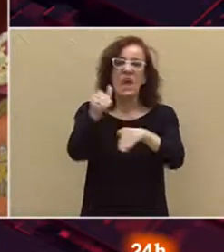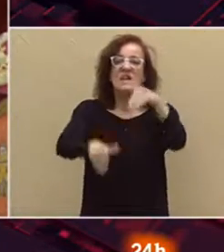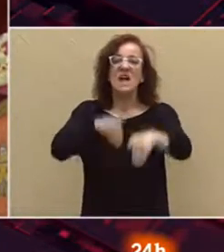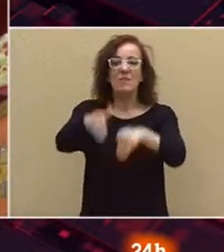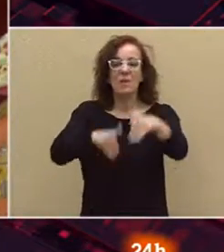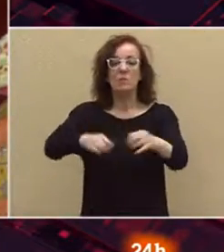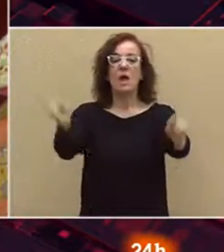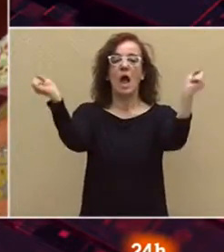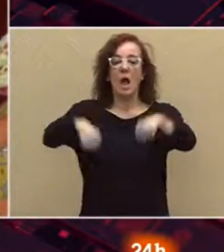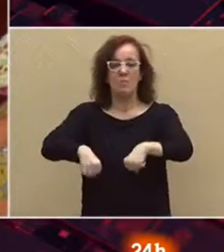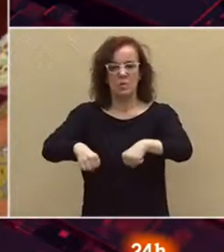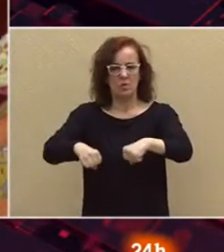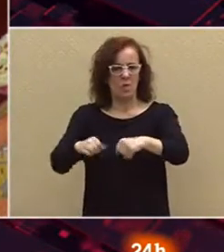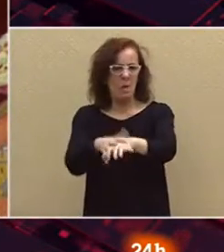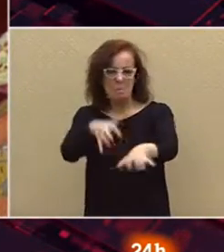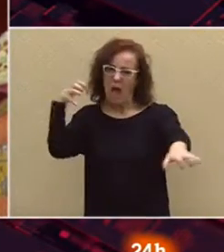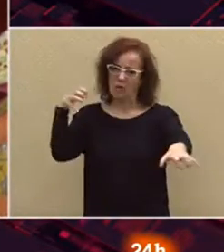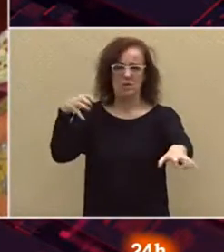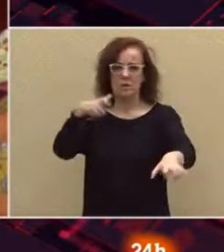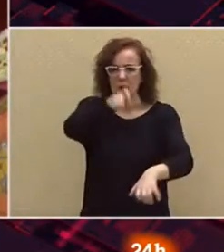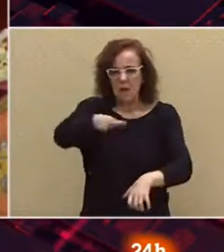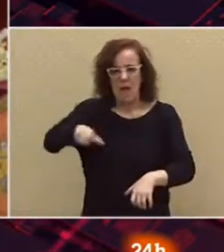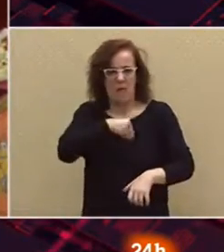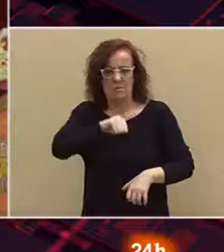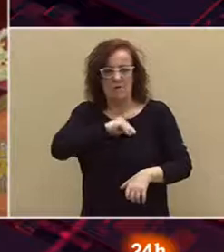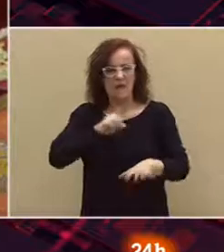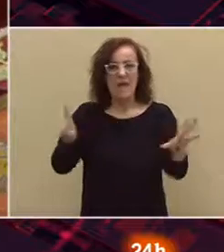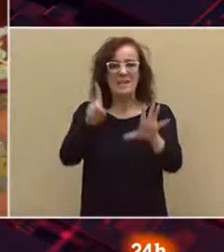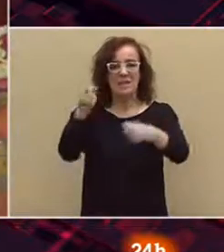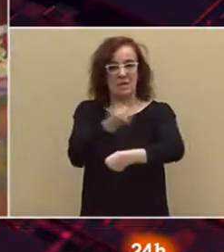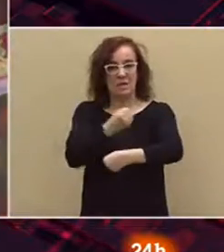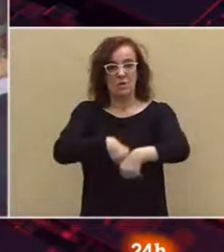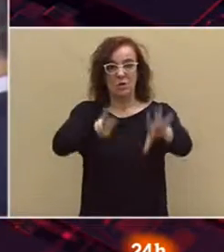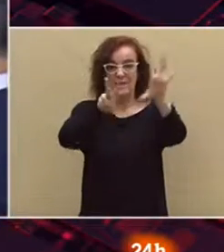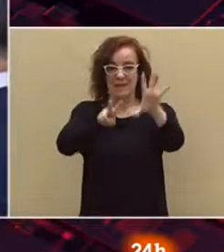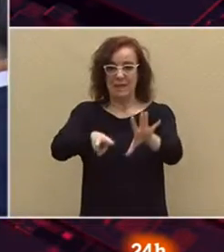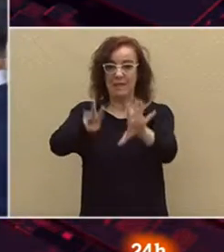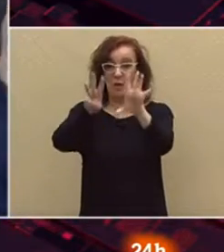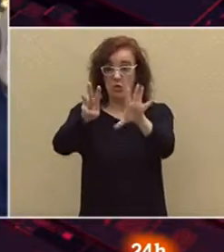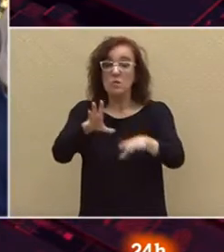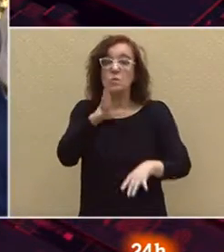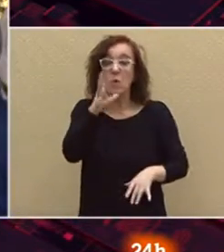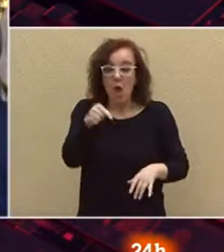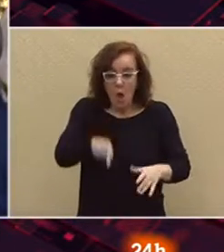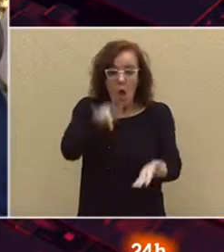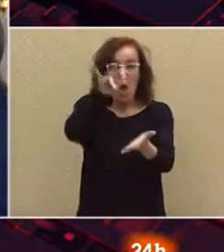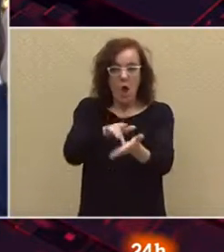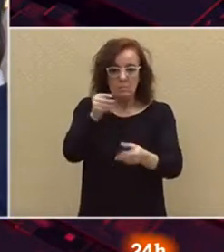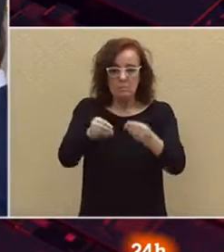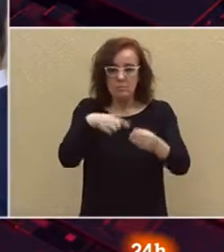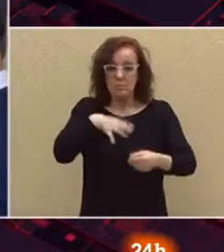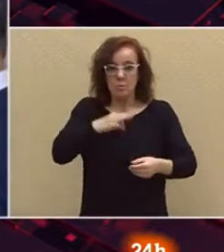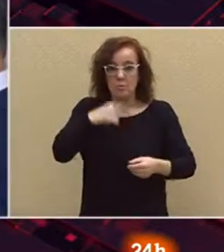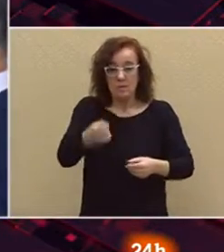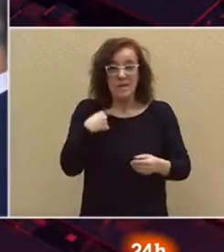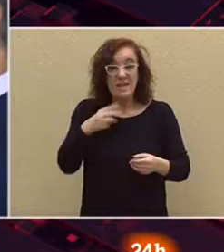una abrumadora mayoría de los españoles el 6 de diciembre del 78. Por eso, hoy podemos decir que hoy, hace